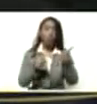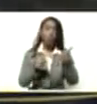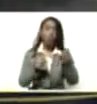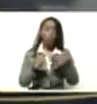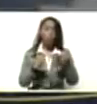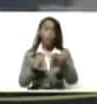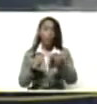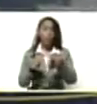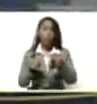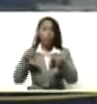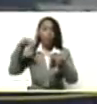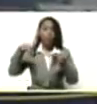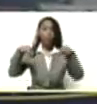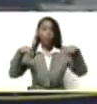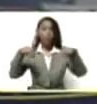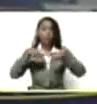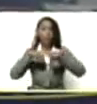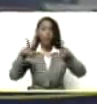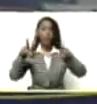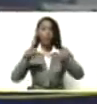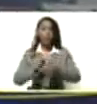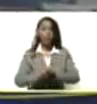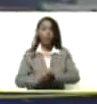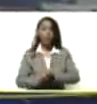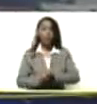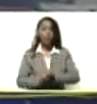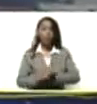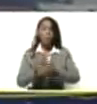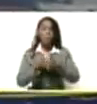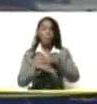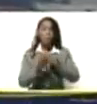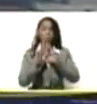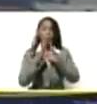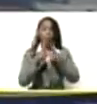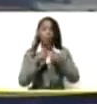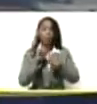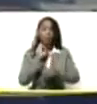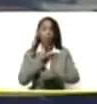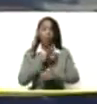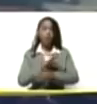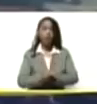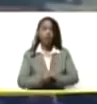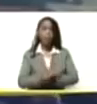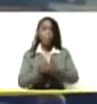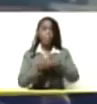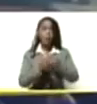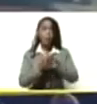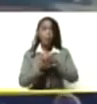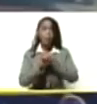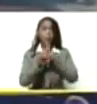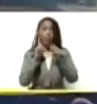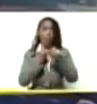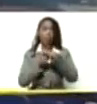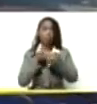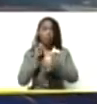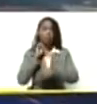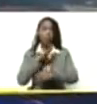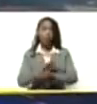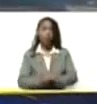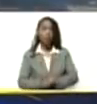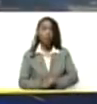verdad vamos a contar las historias vamos a redescubrir la historia